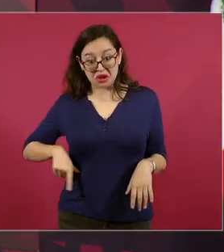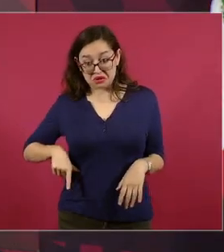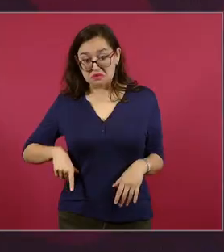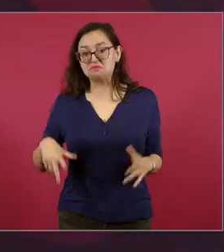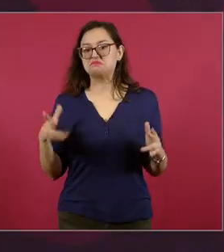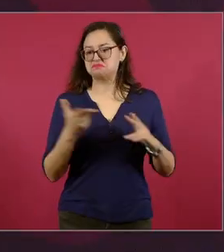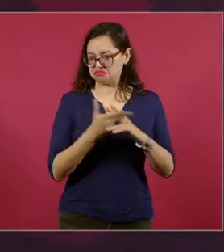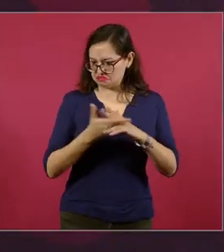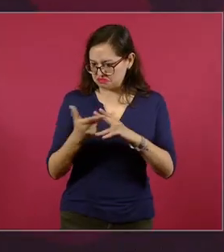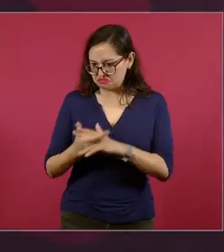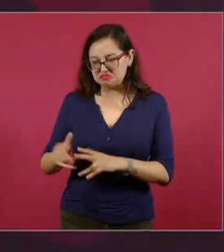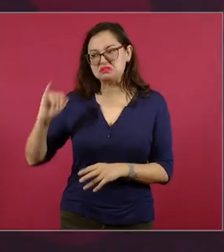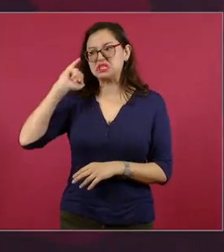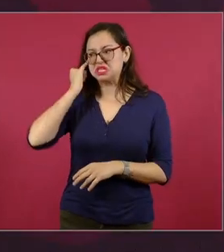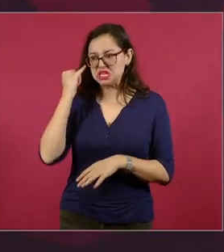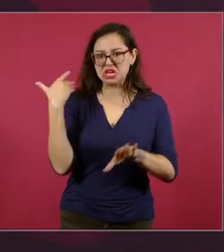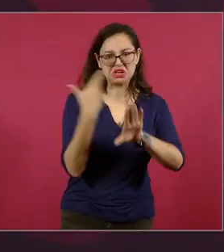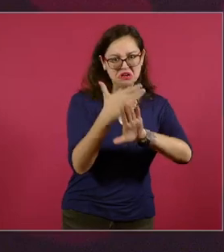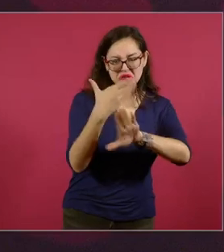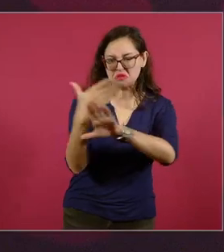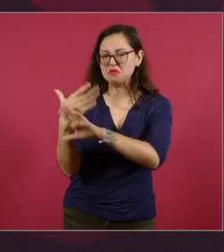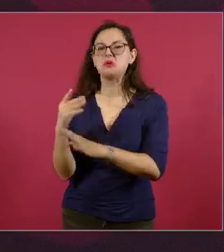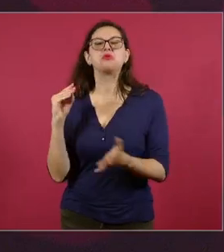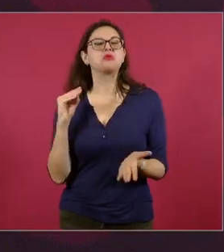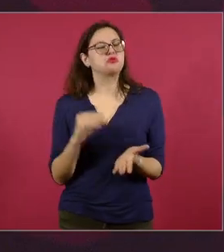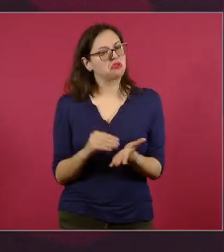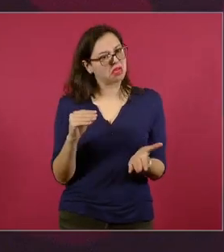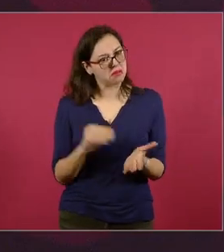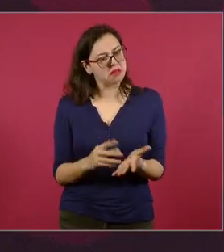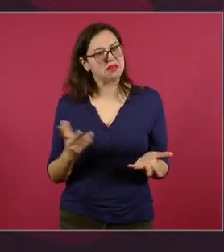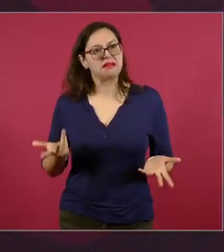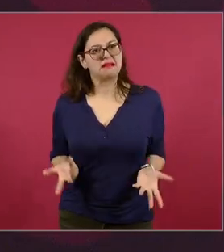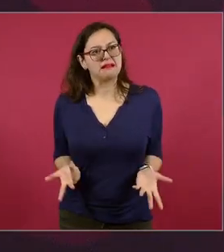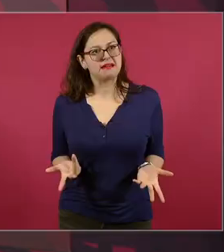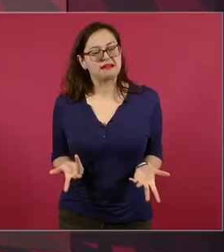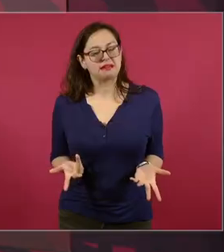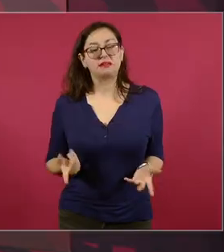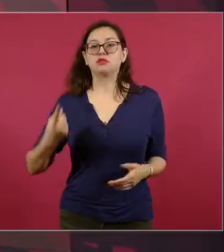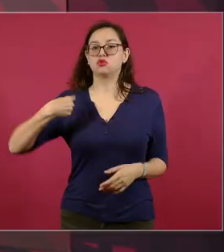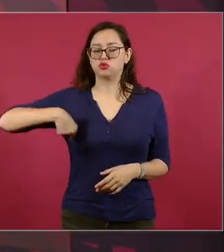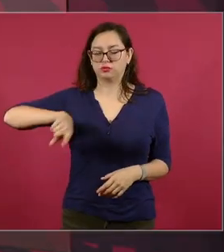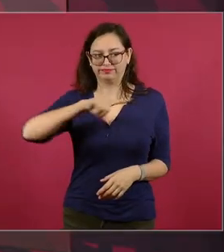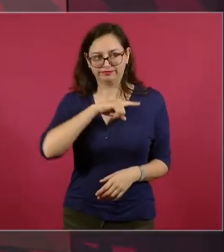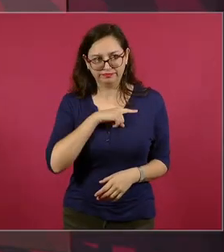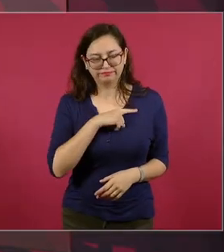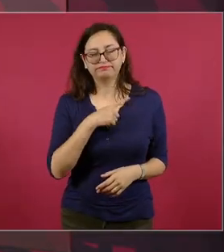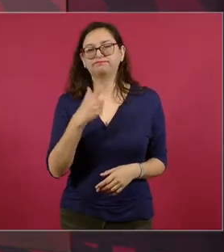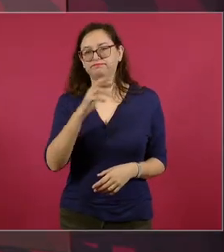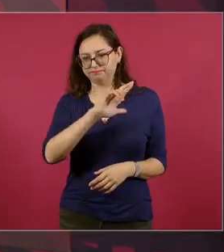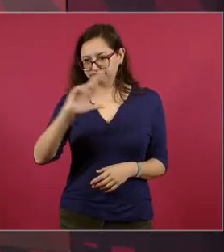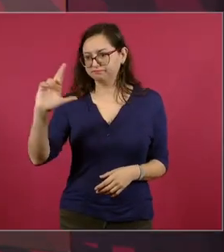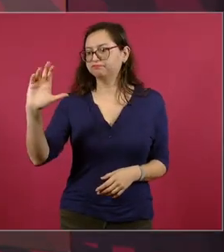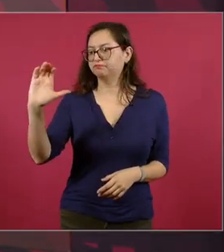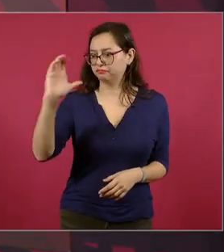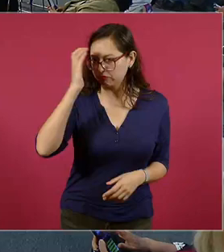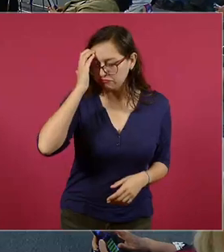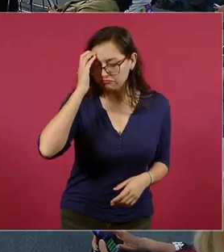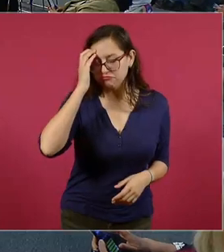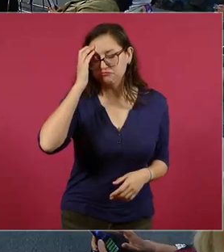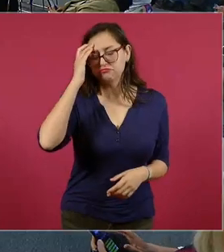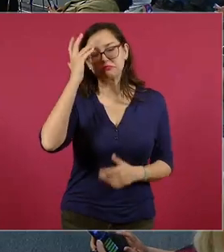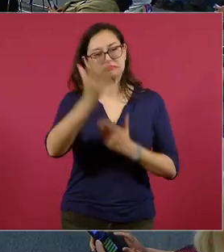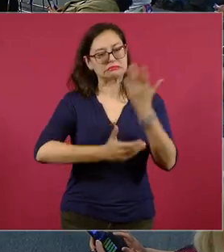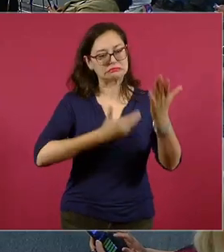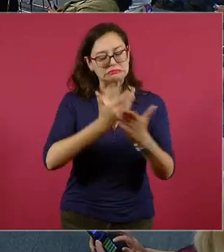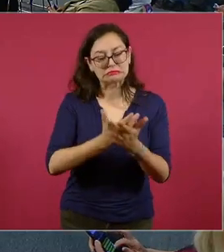ofrecido disculpas con planes de justicia a los yaquis, a los mayas.